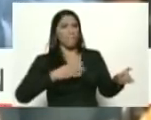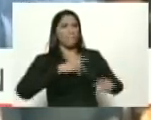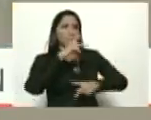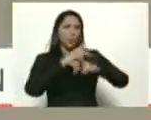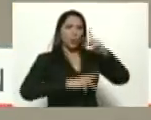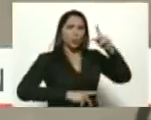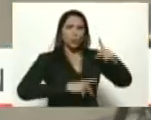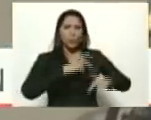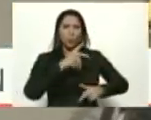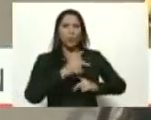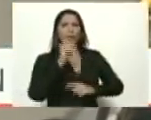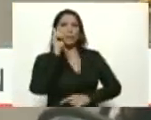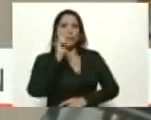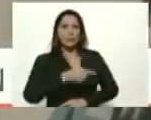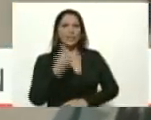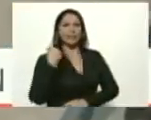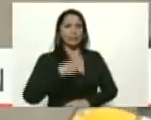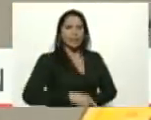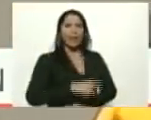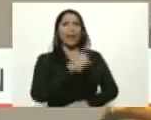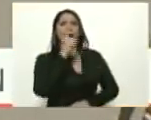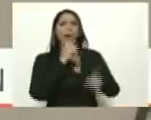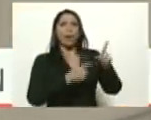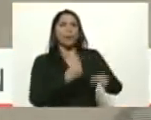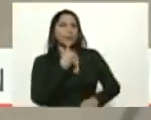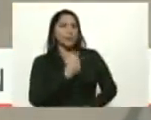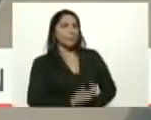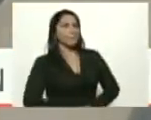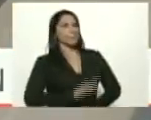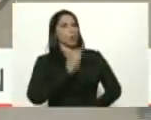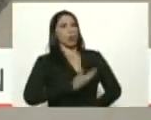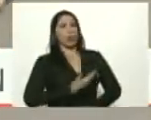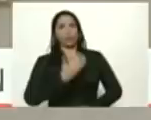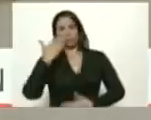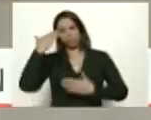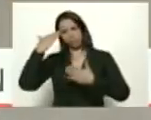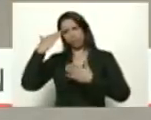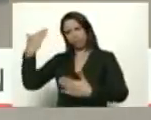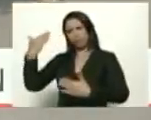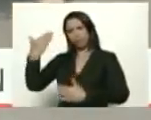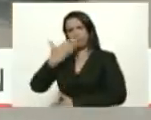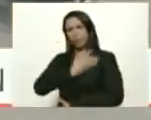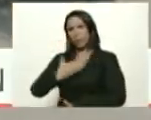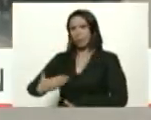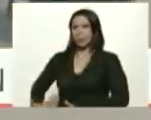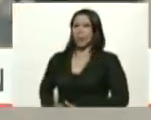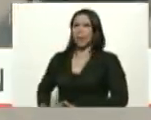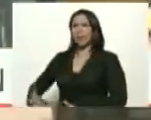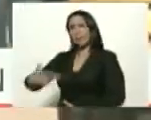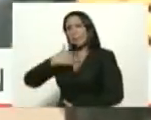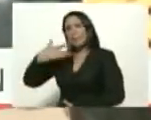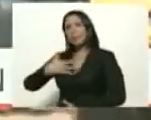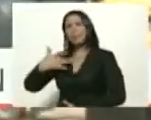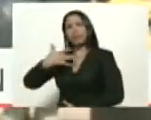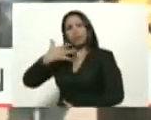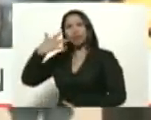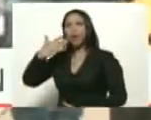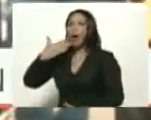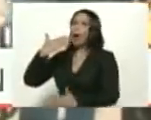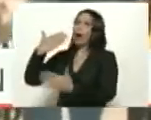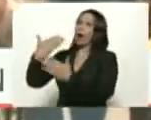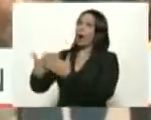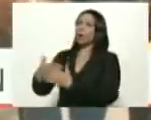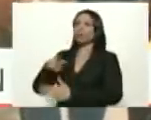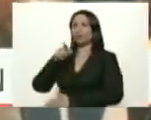conuquera, que también tiene algo que decirnos importante, presidente. Saludos, presidente. Nos sentimos muy orgullosos y agradecidos